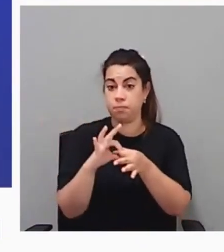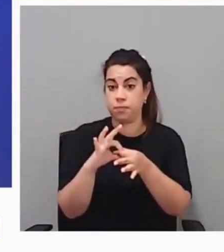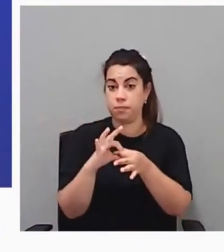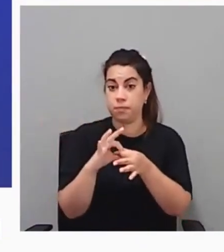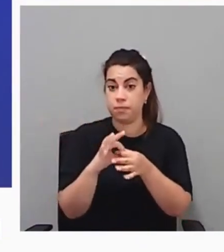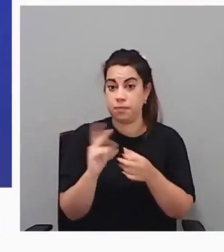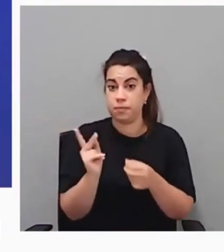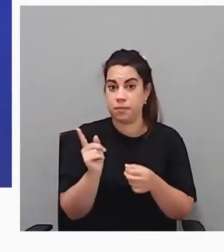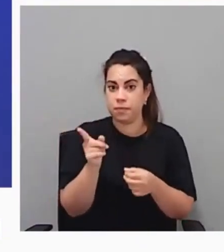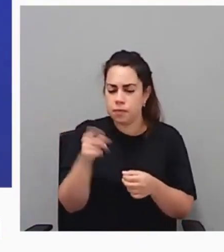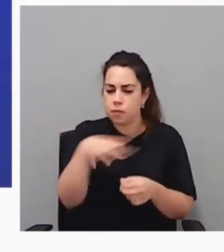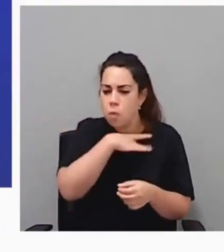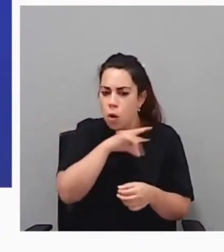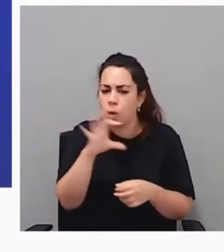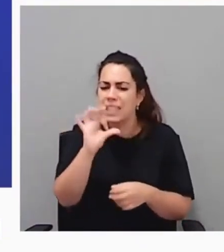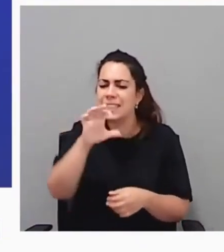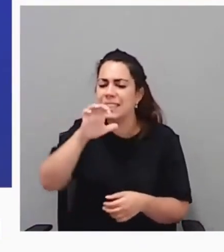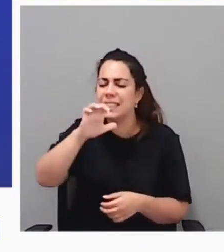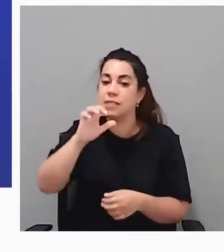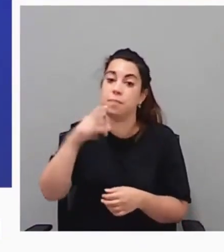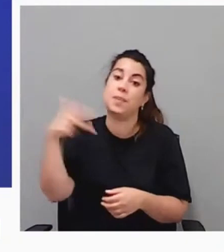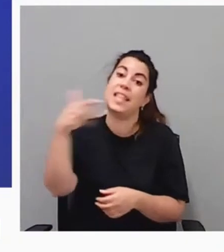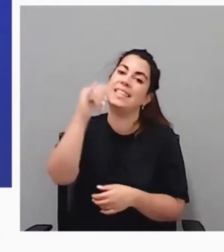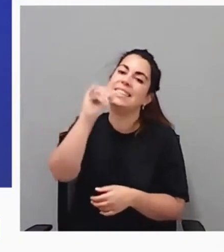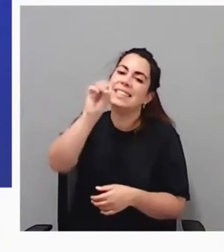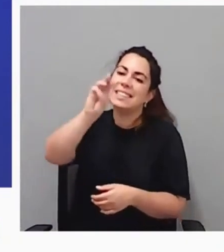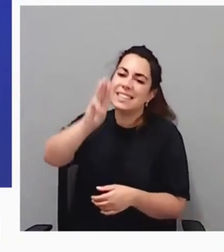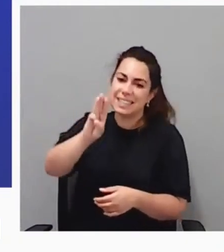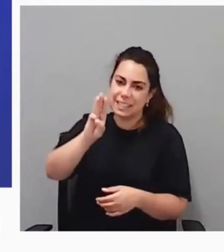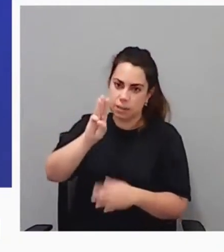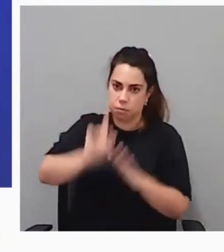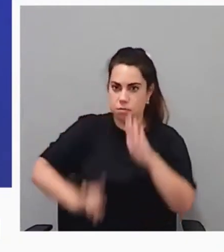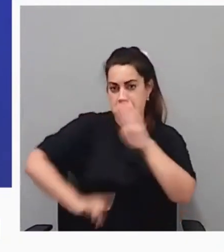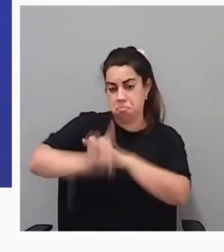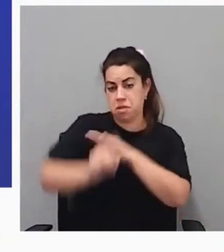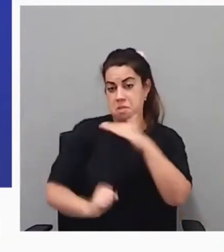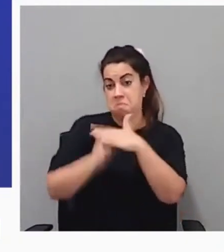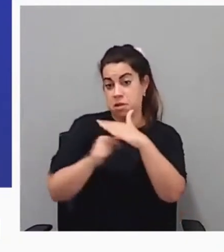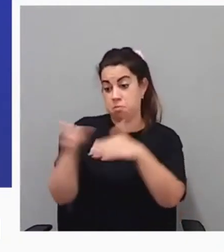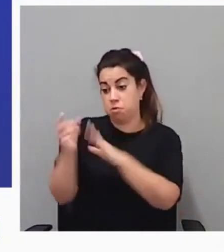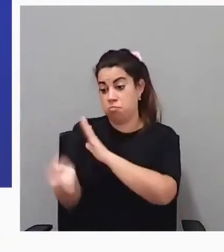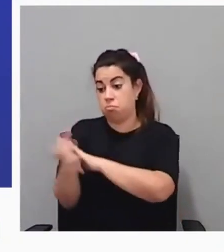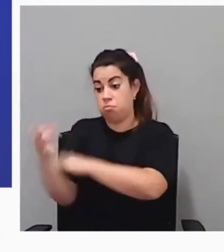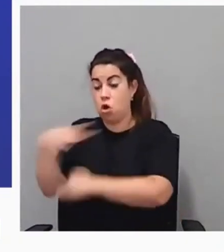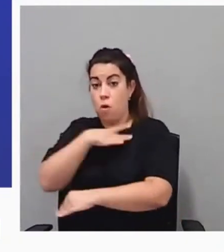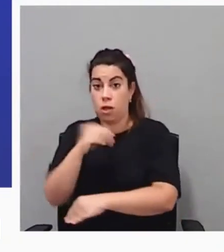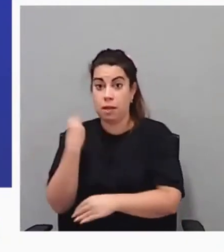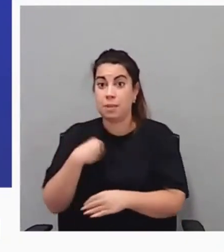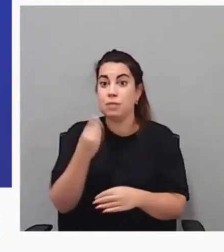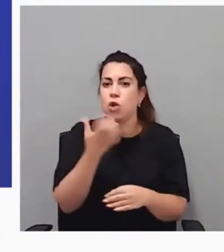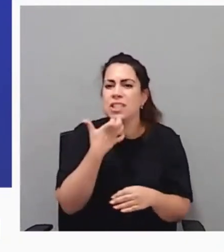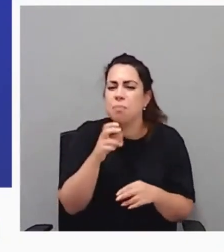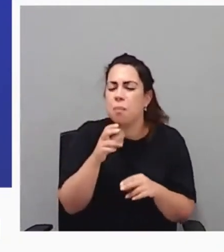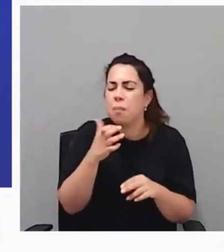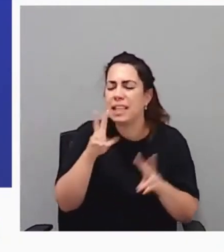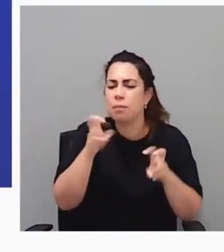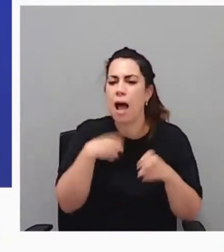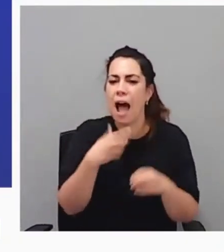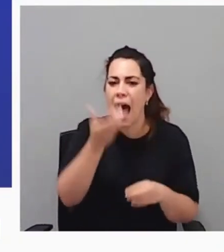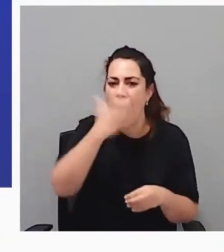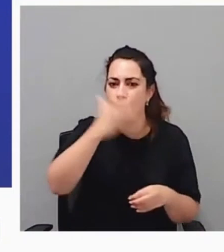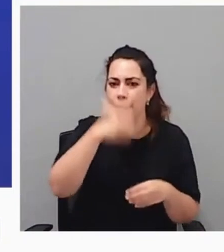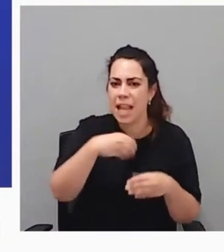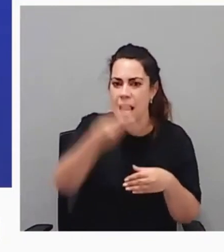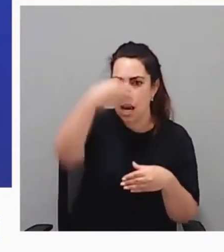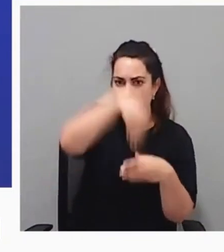los chips más avanzados, los que llevan los ordenadores de Apple, y todo el mundo depende de ellos. La